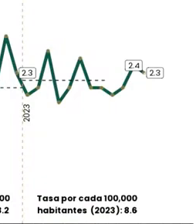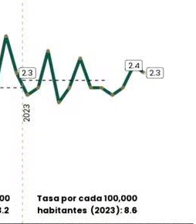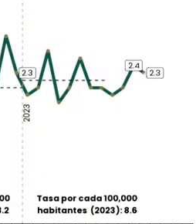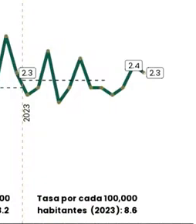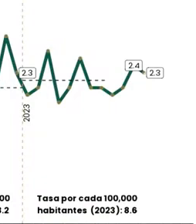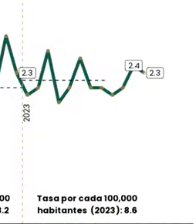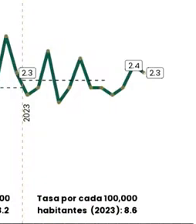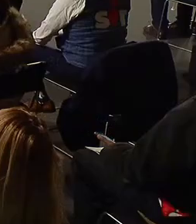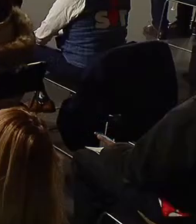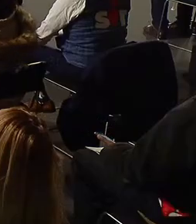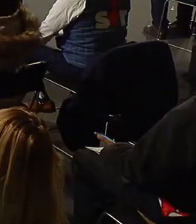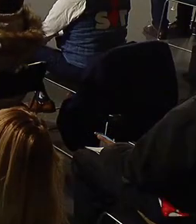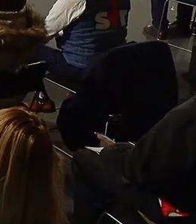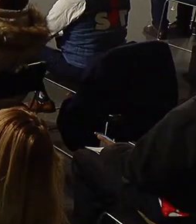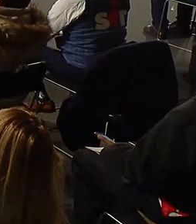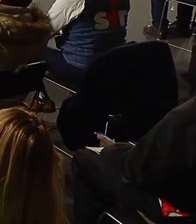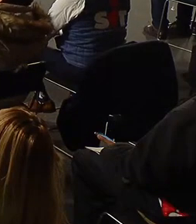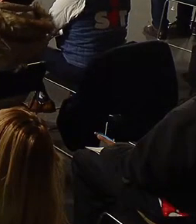homicidios